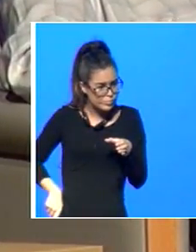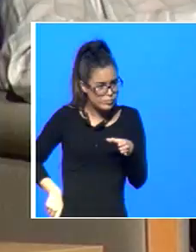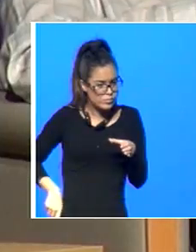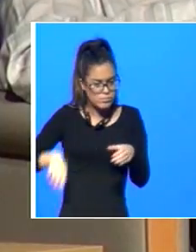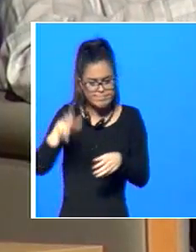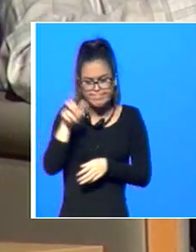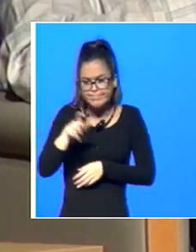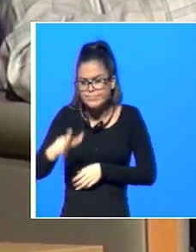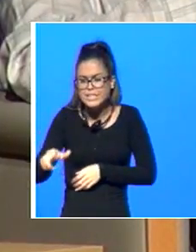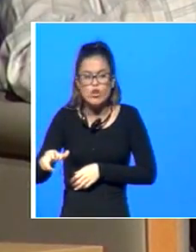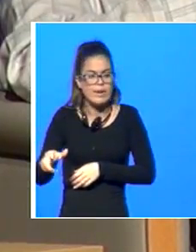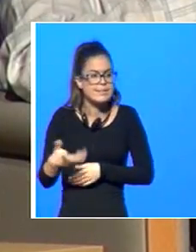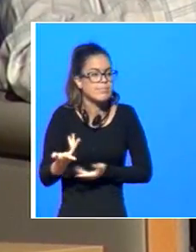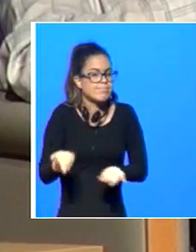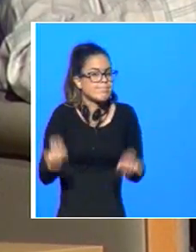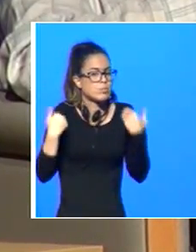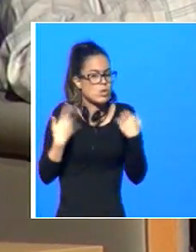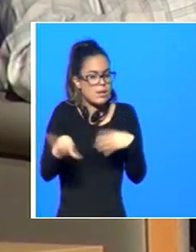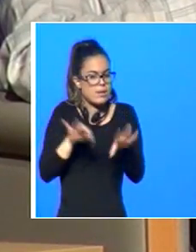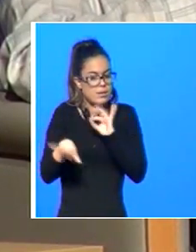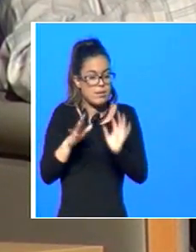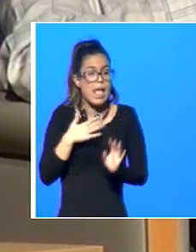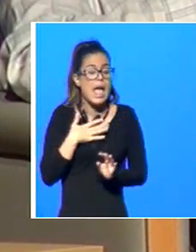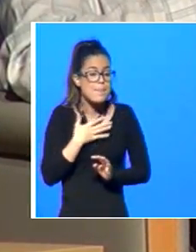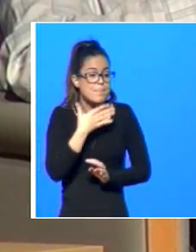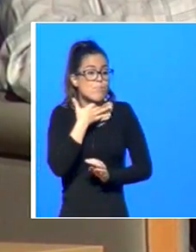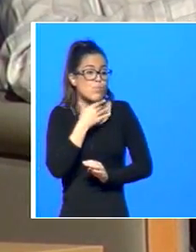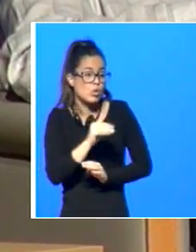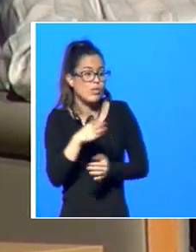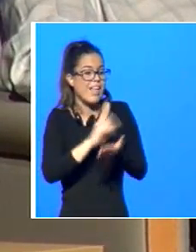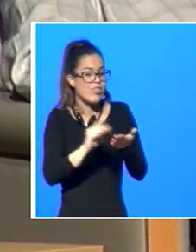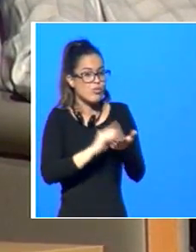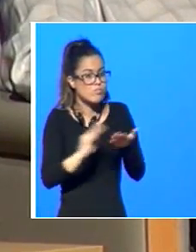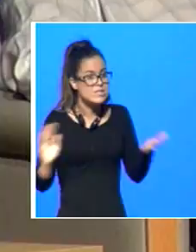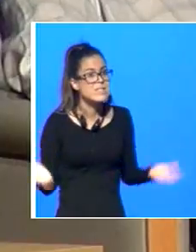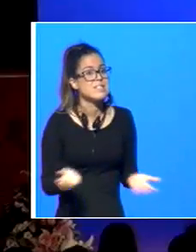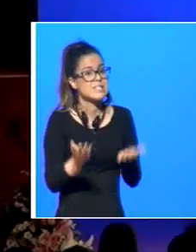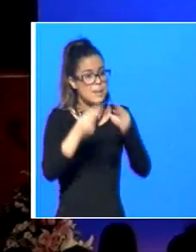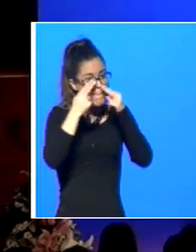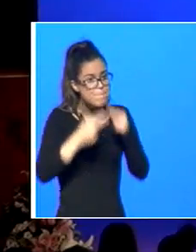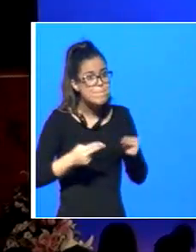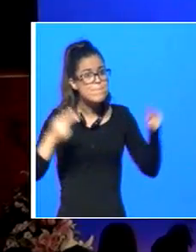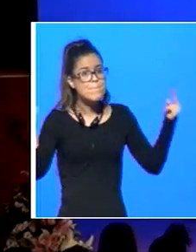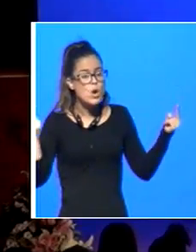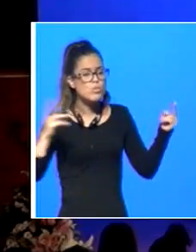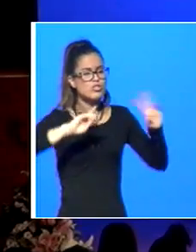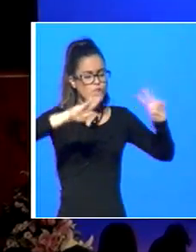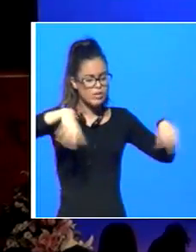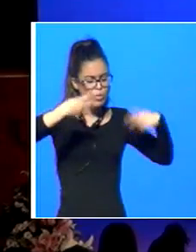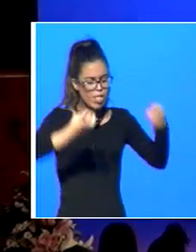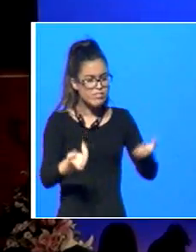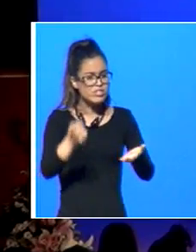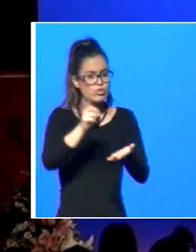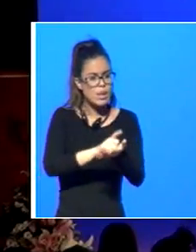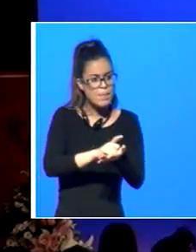personas que toman decisiones. A mí me gustaría que ese documento saliese a luz, se actualizase, se incorporasen cosas sobre la accesibilidad que estamos